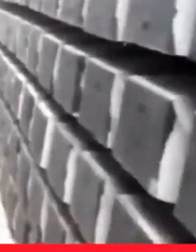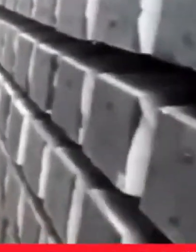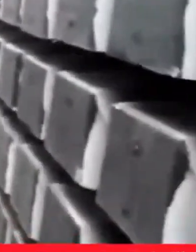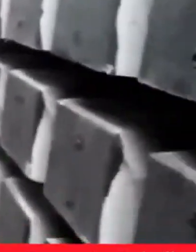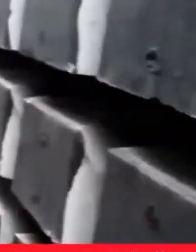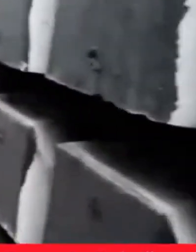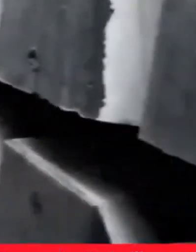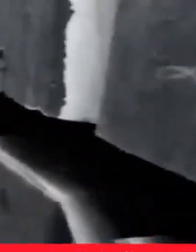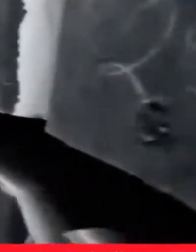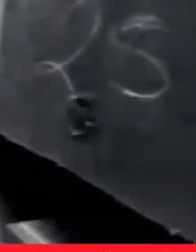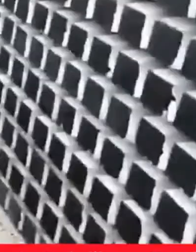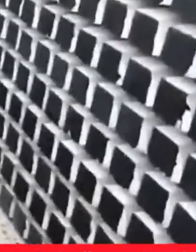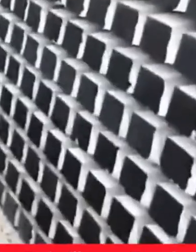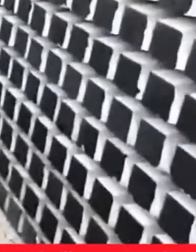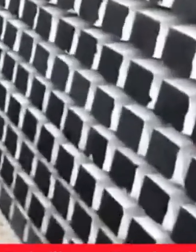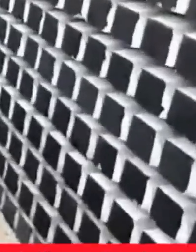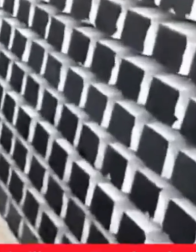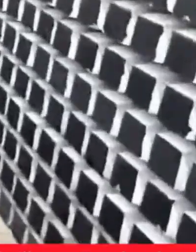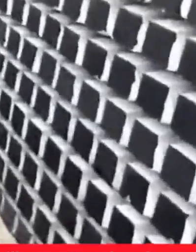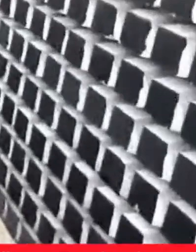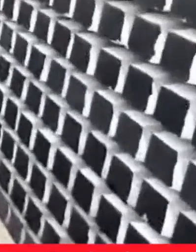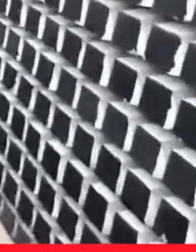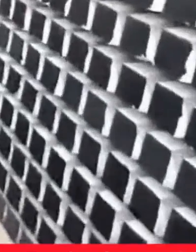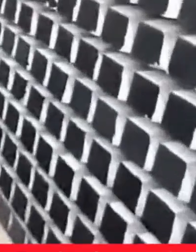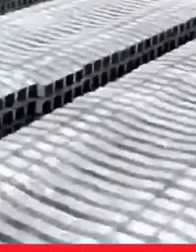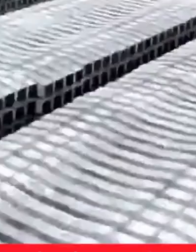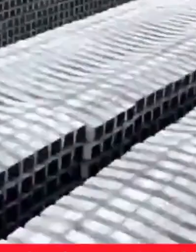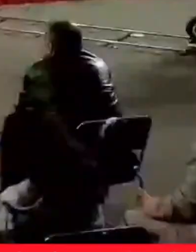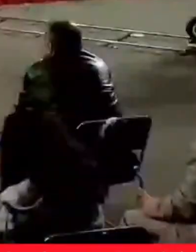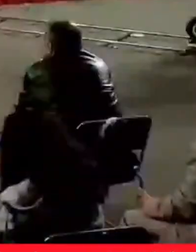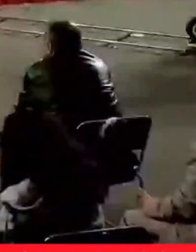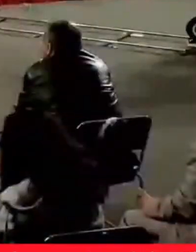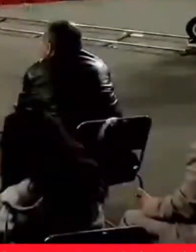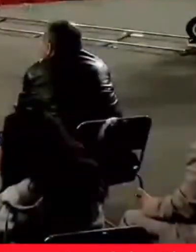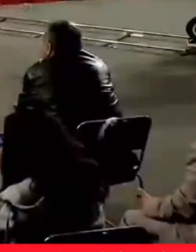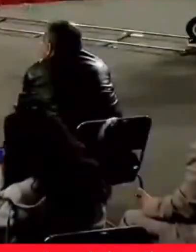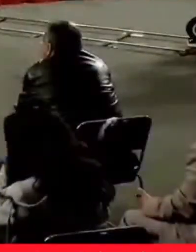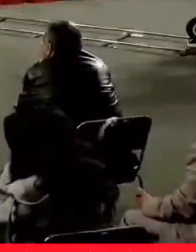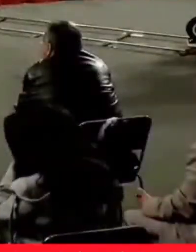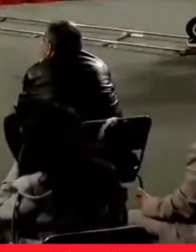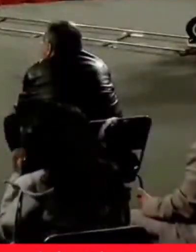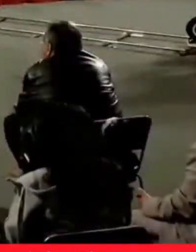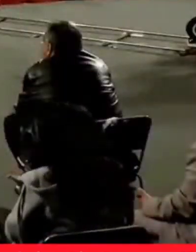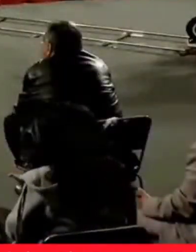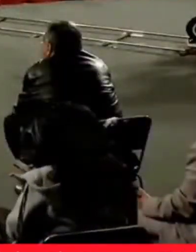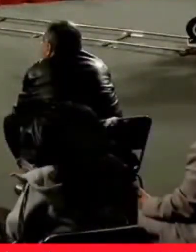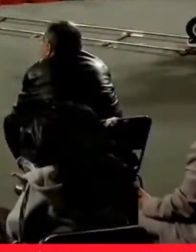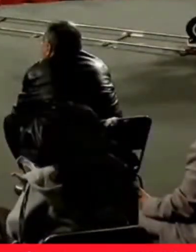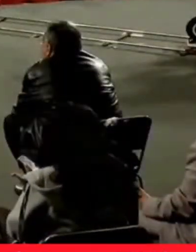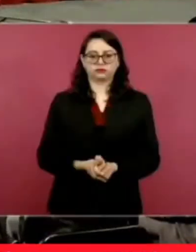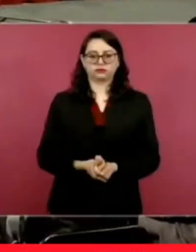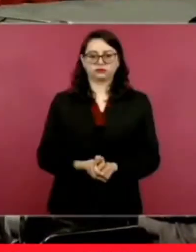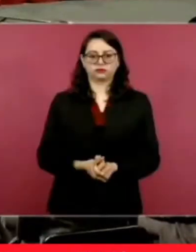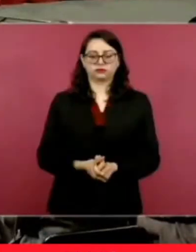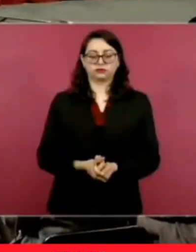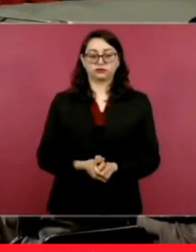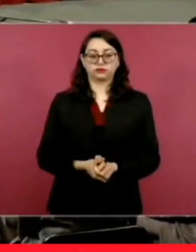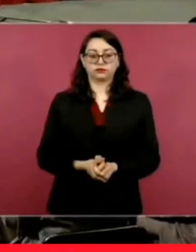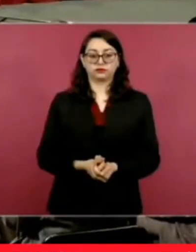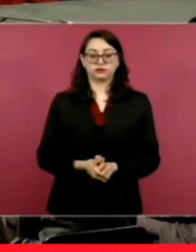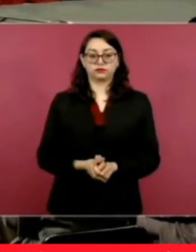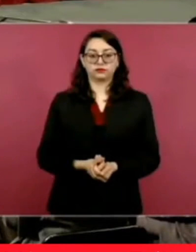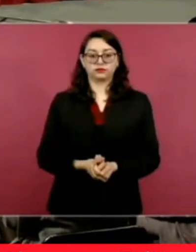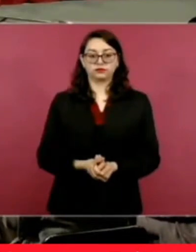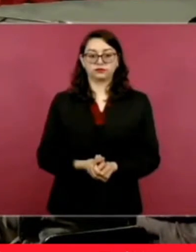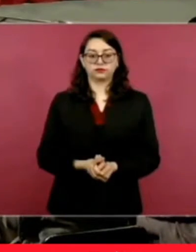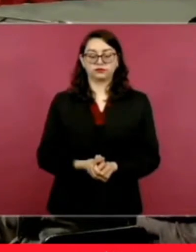partes fundamentales de la logística de los tramos ya empiezan a estar completos, como se puede verificar, de durmientes y de balastos,